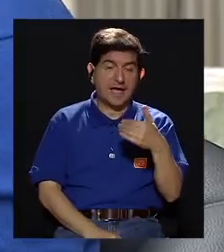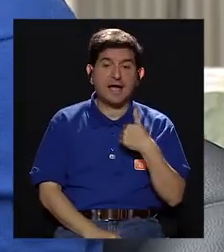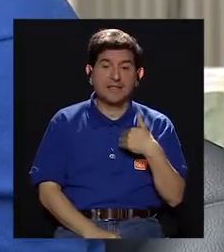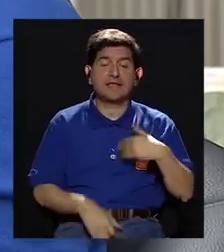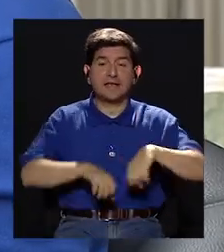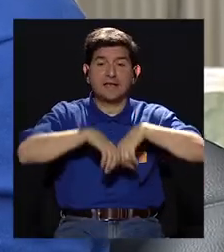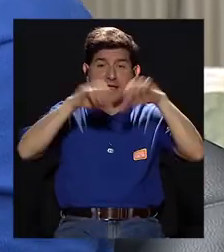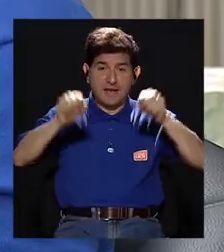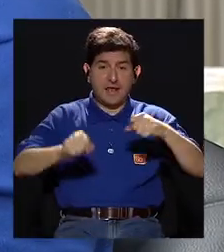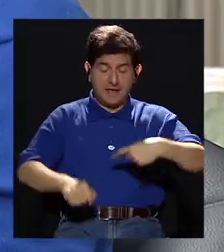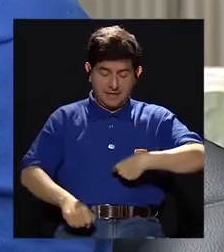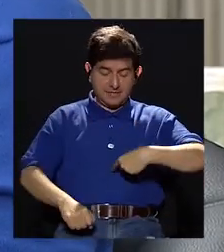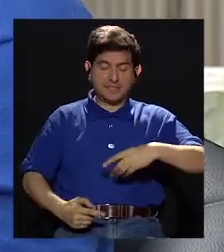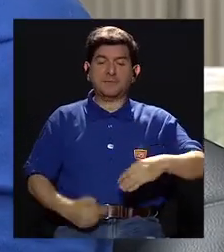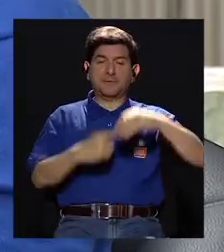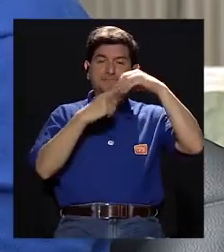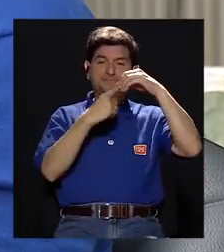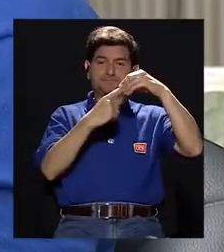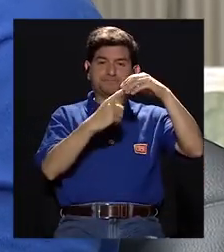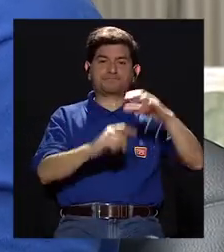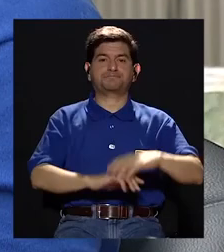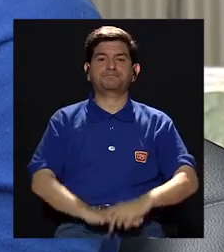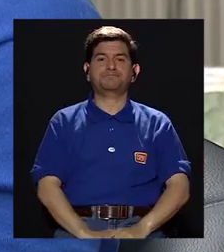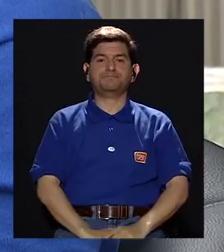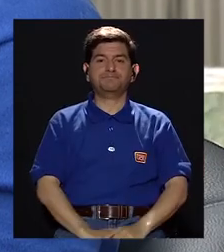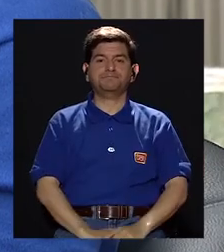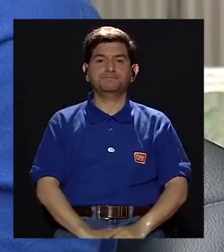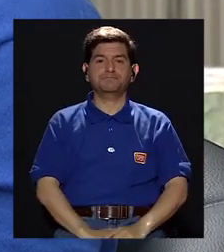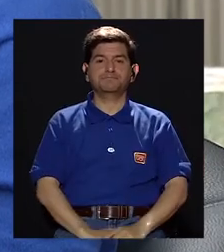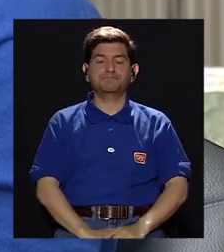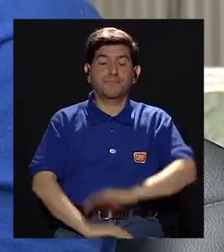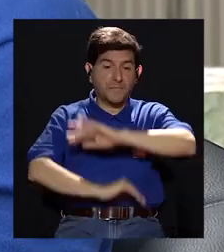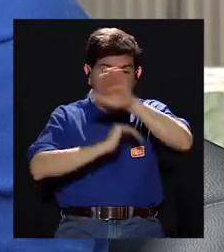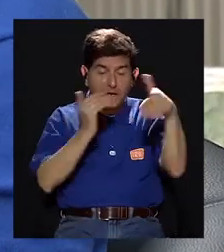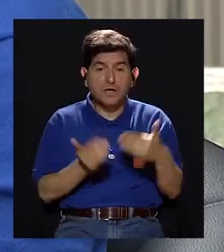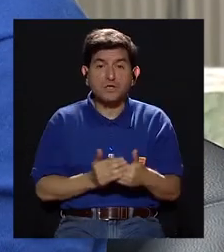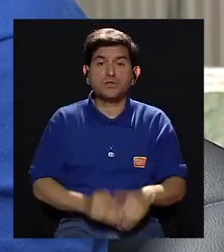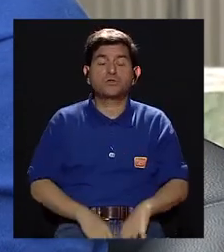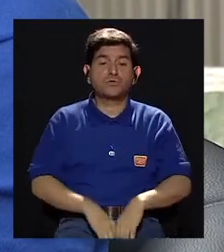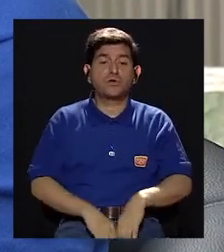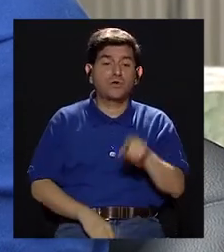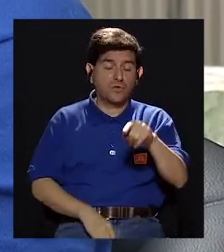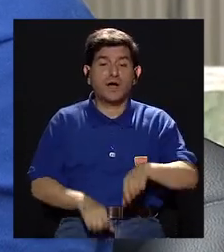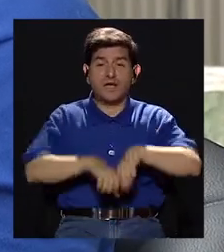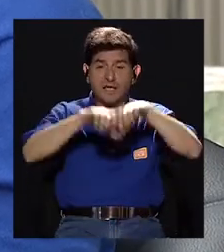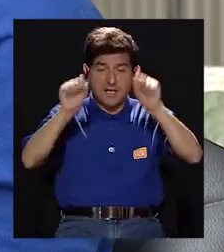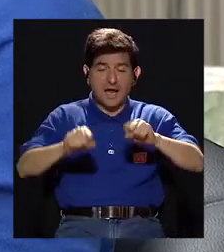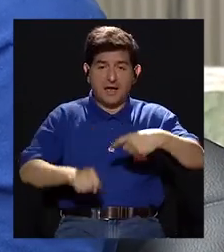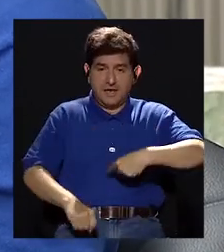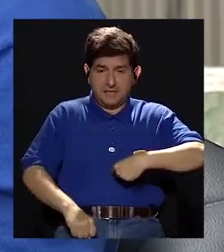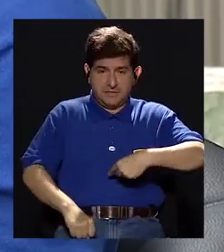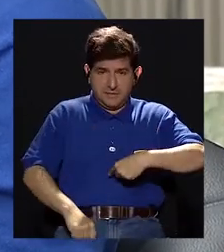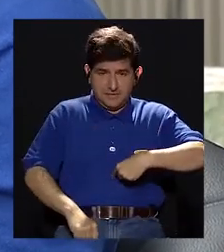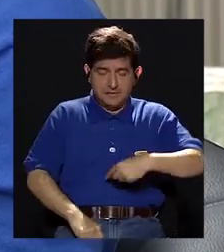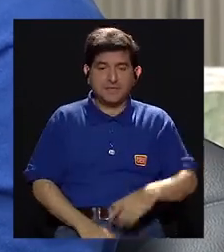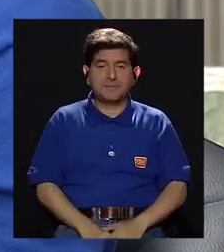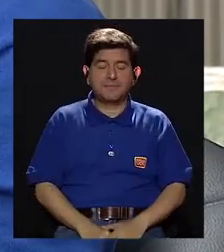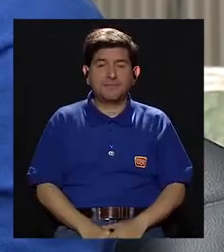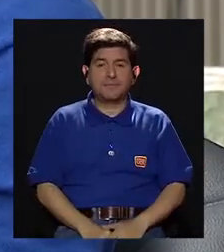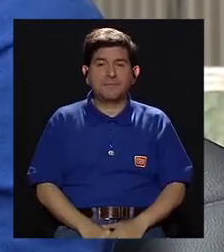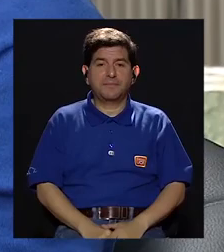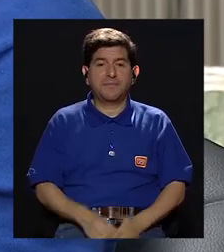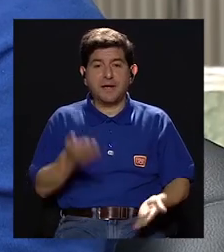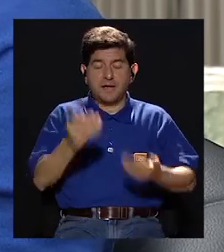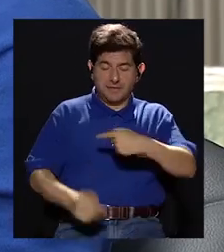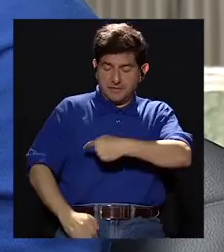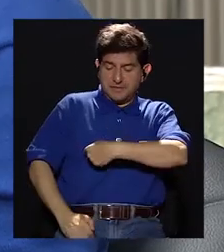tenemos lo que es el sistema digestivo principalmente. Y pues todo lo que es el aparato digestivo, ¿verdad? El